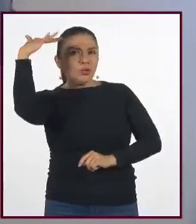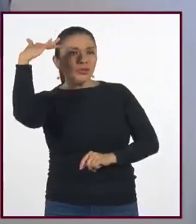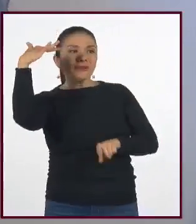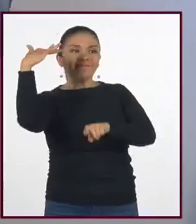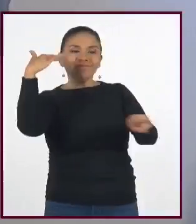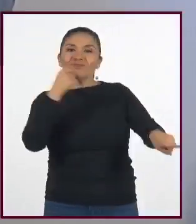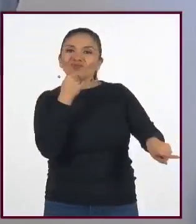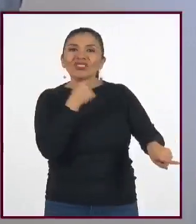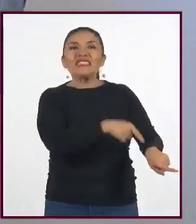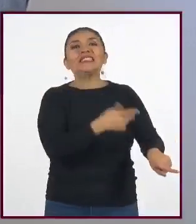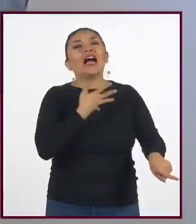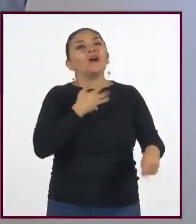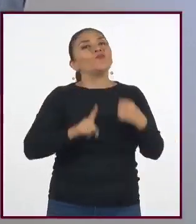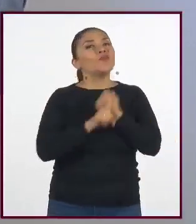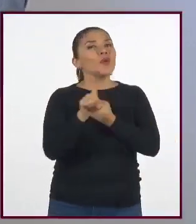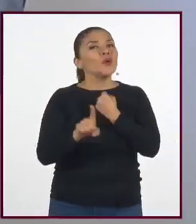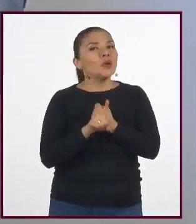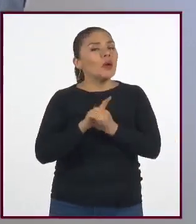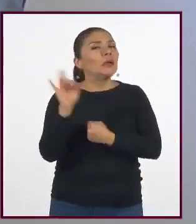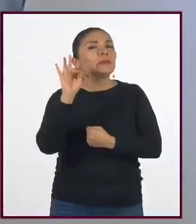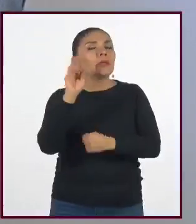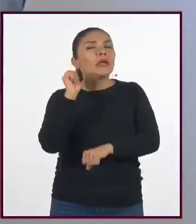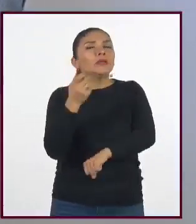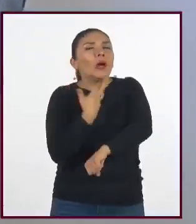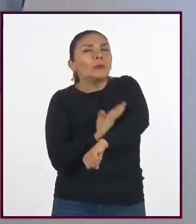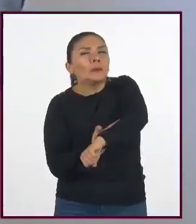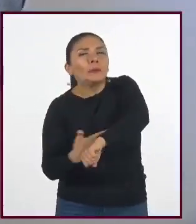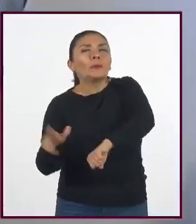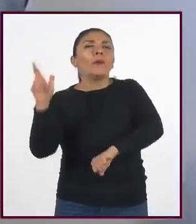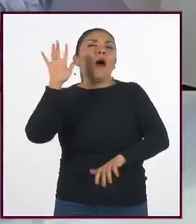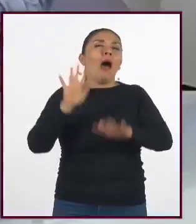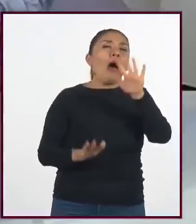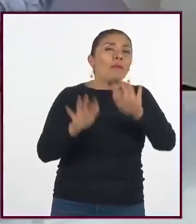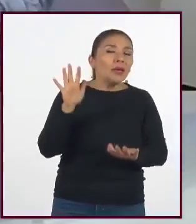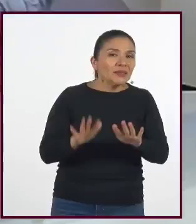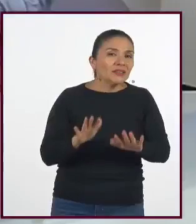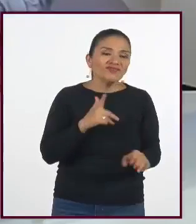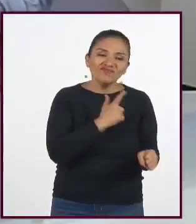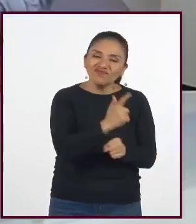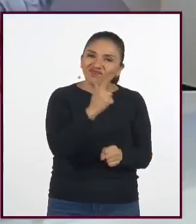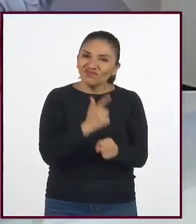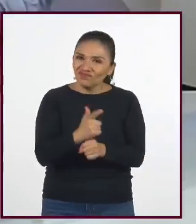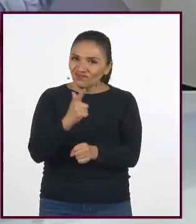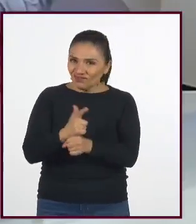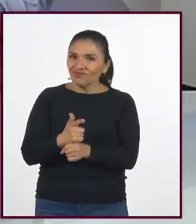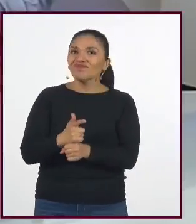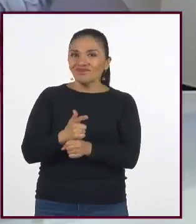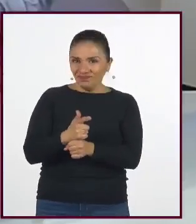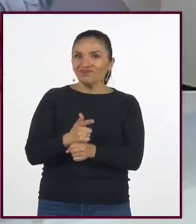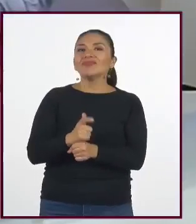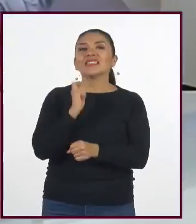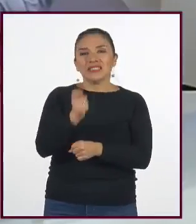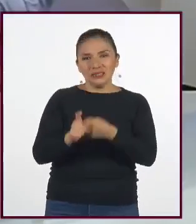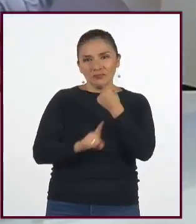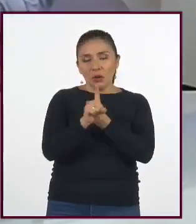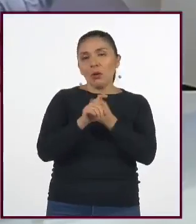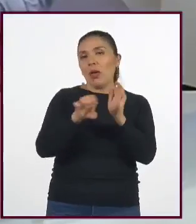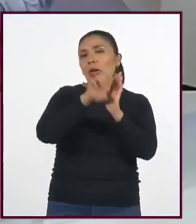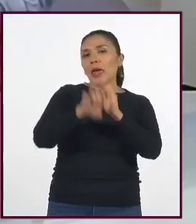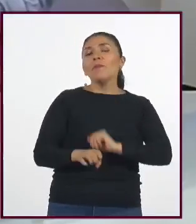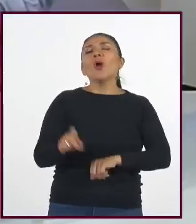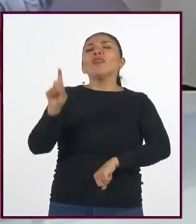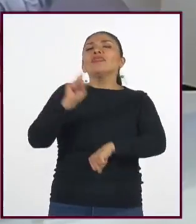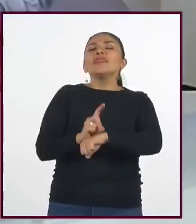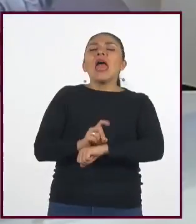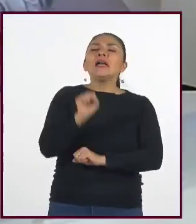considera problemático. Ocasional, al intentar medir la palabra, ¿podría ser cada fin de semana? ¿Eso podría